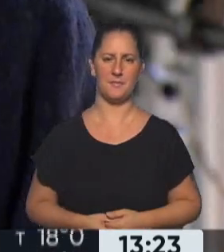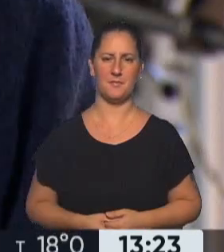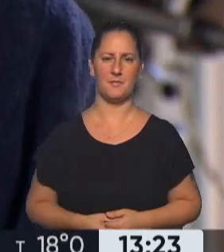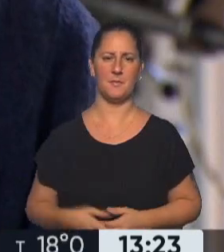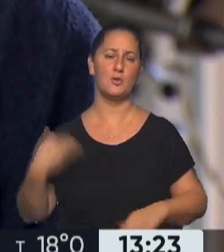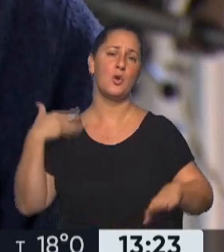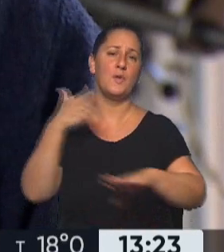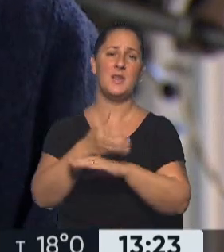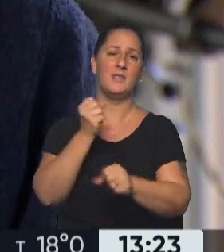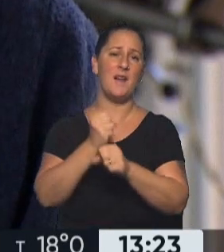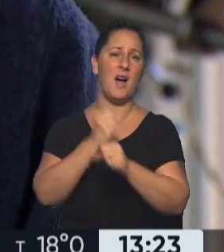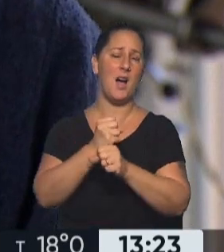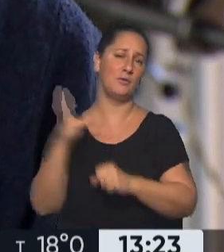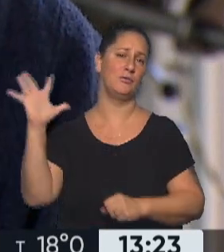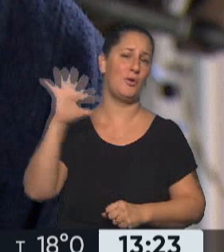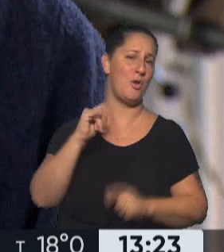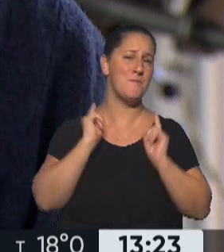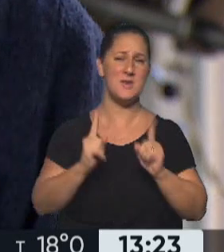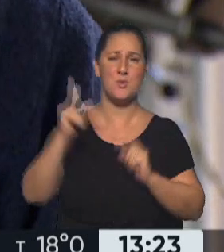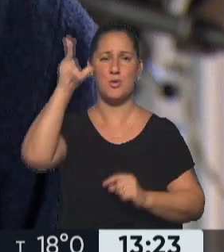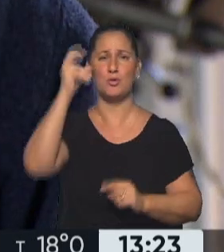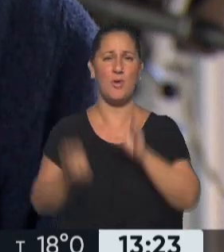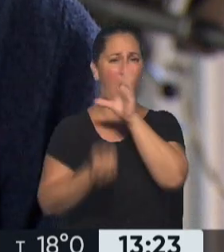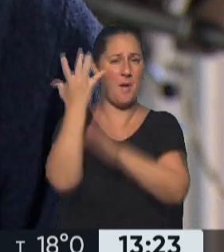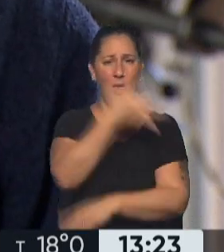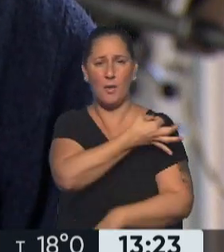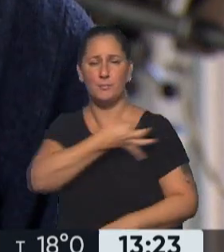vine a trabajar como todos los días a las 8 de la mañana.